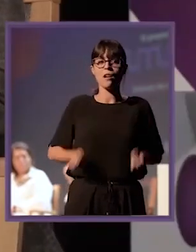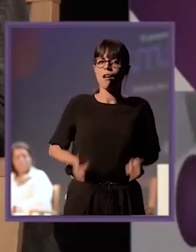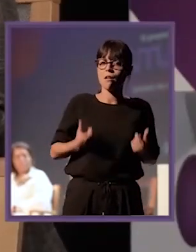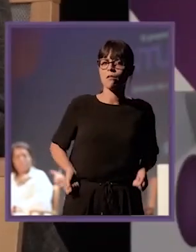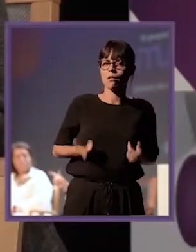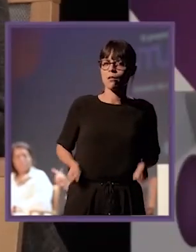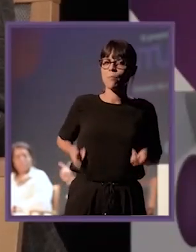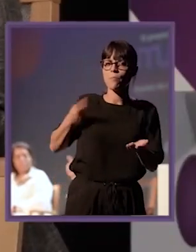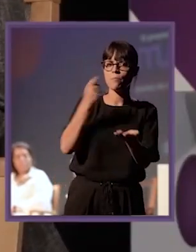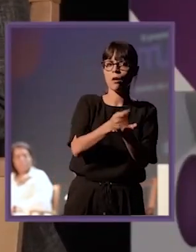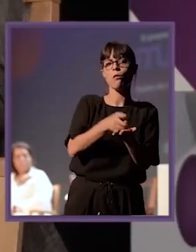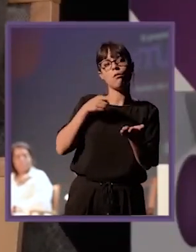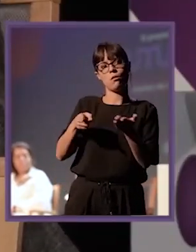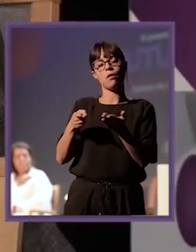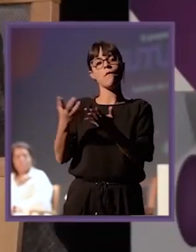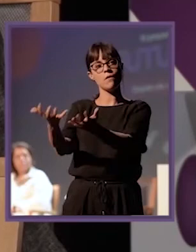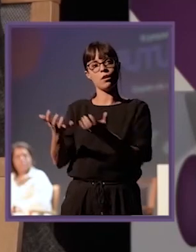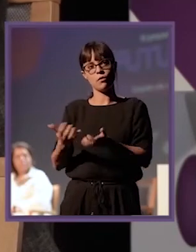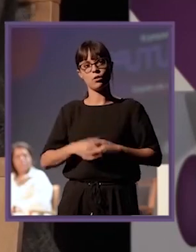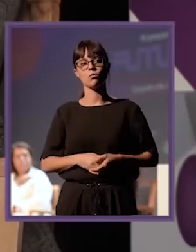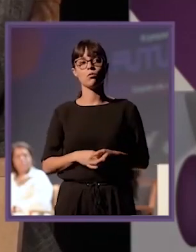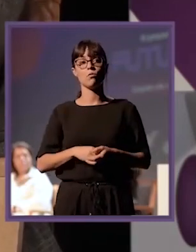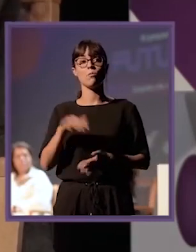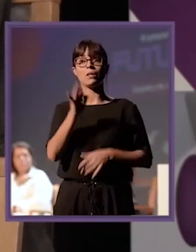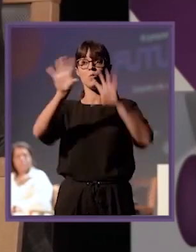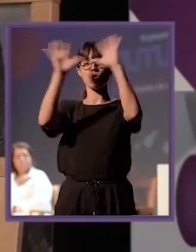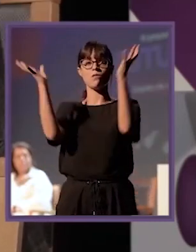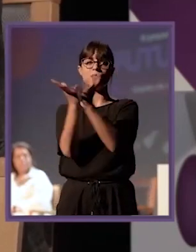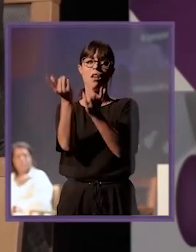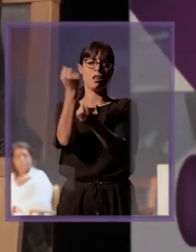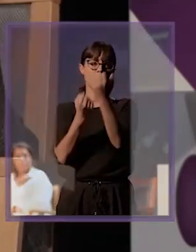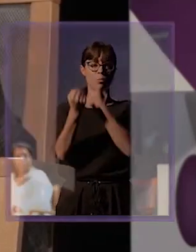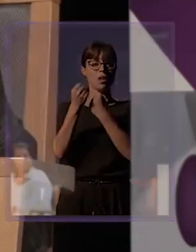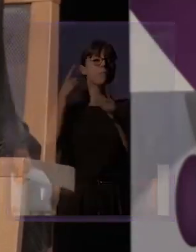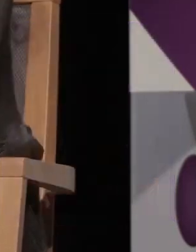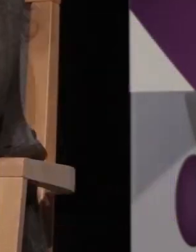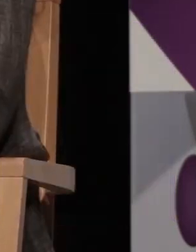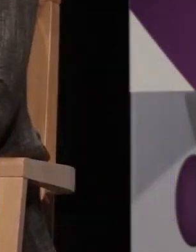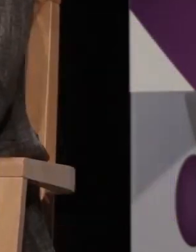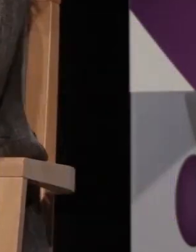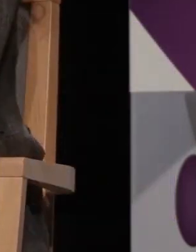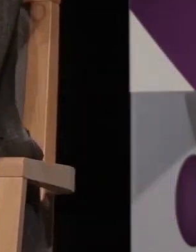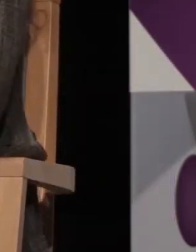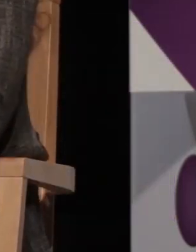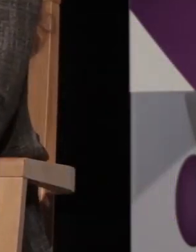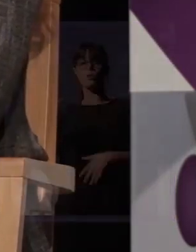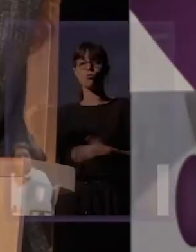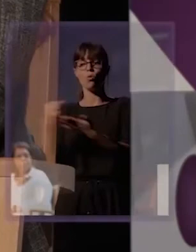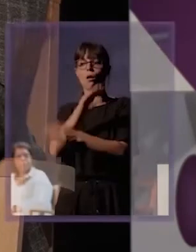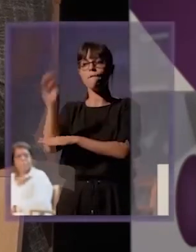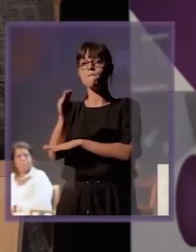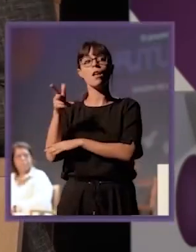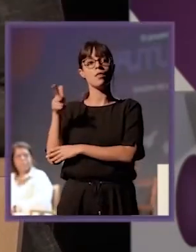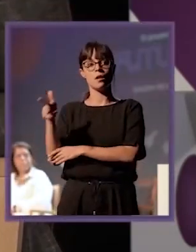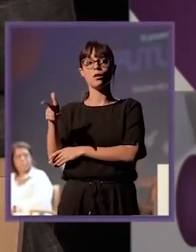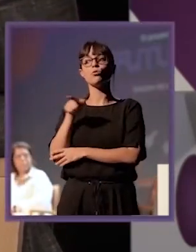sostenible y además es universal. Porque el objetivo de este programa es que todas las personas que tienen derecho a los cuidados lo reciban. Por lo tanto, si lo hacemos